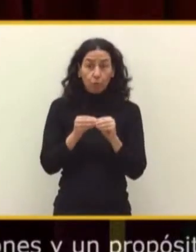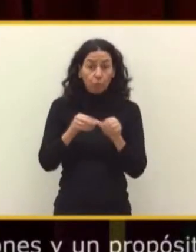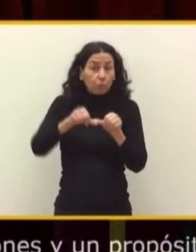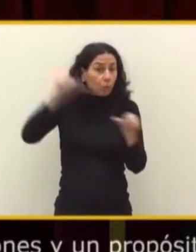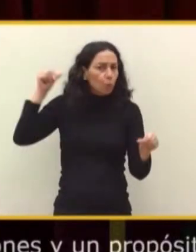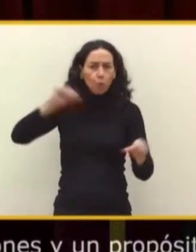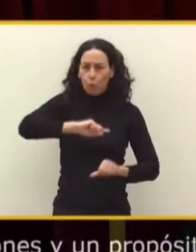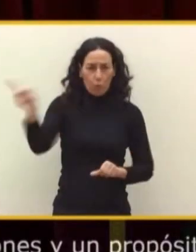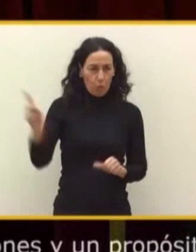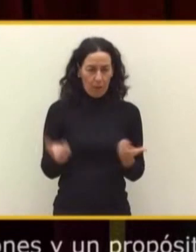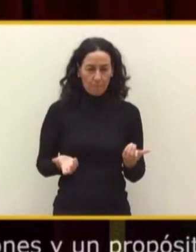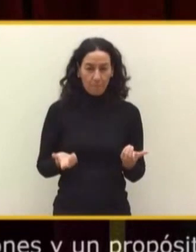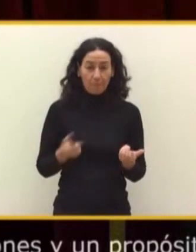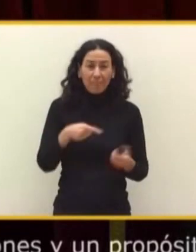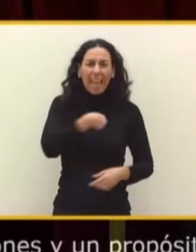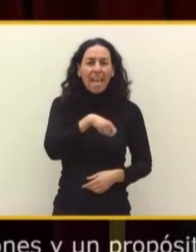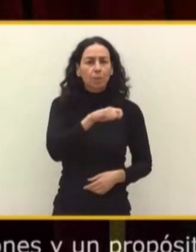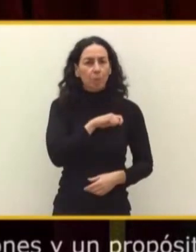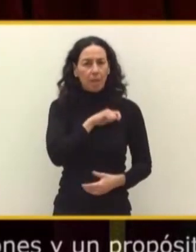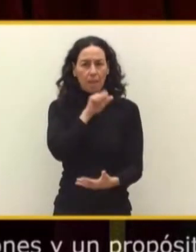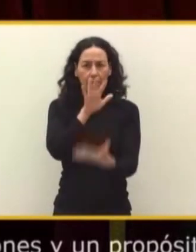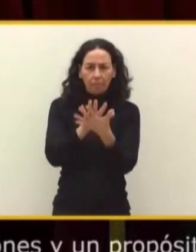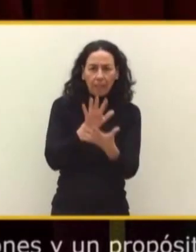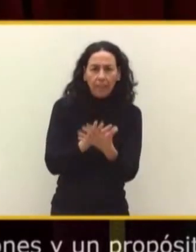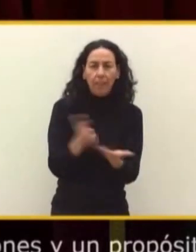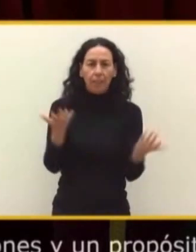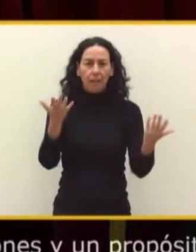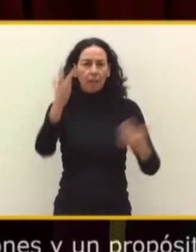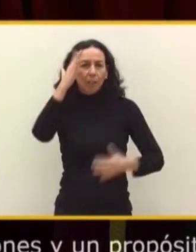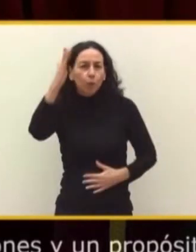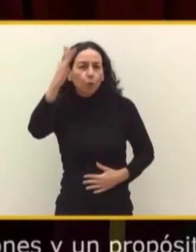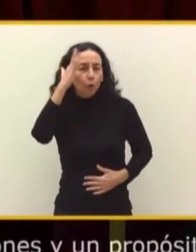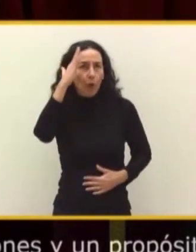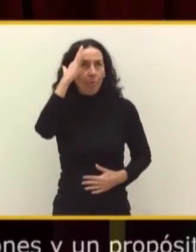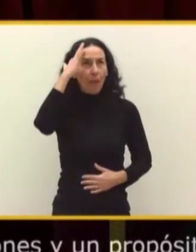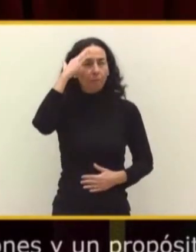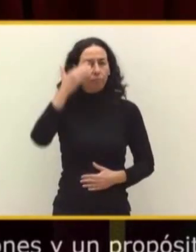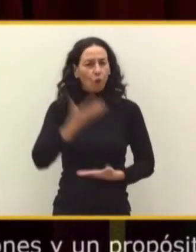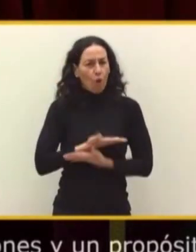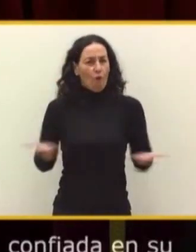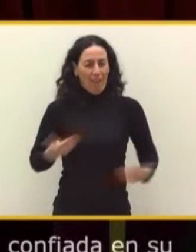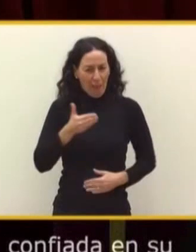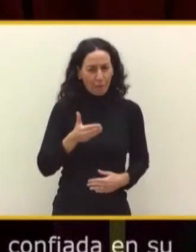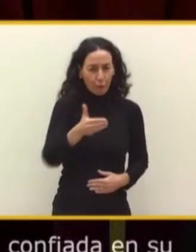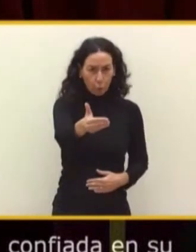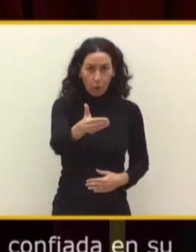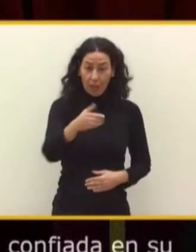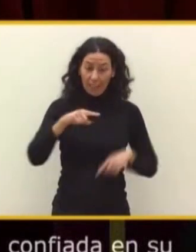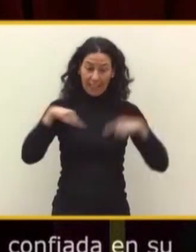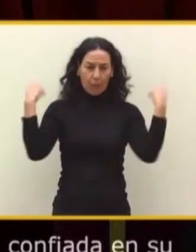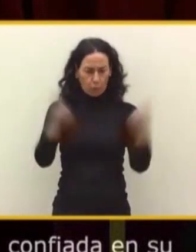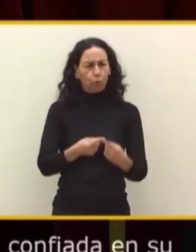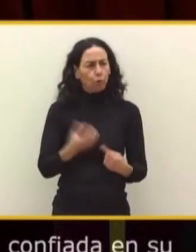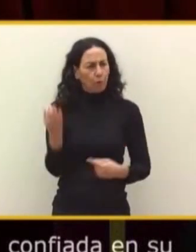tenido. Una España serena, ilusionada, confiada en su futuro. Debemos honrar ese